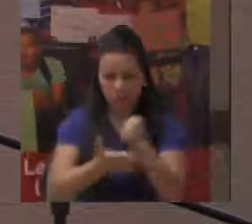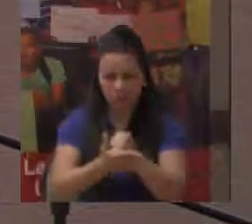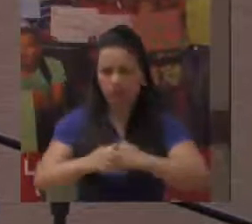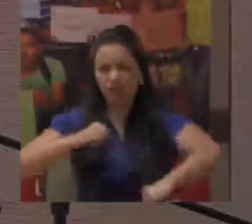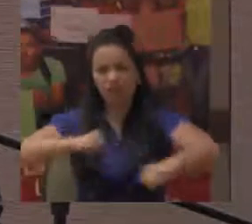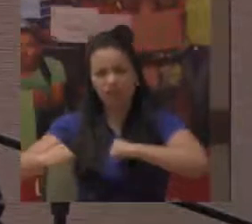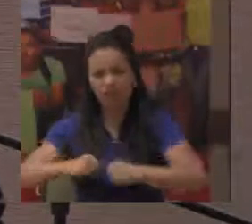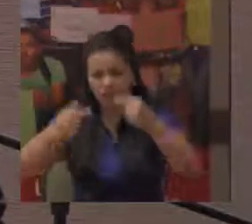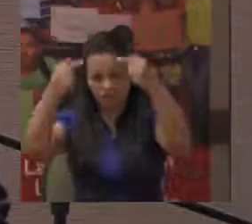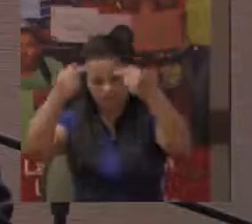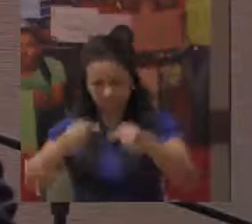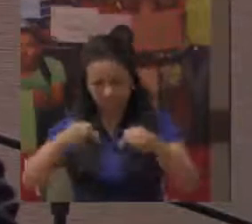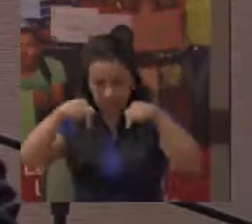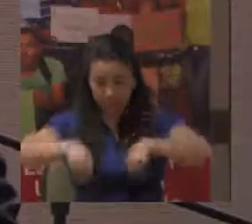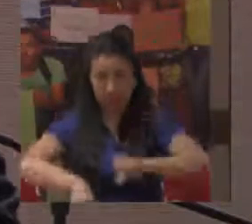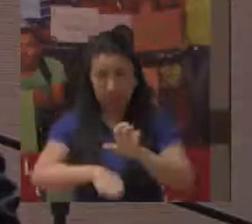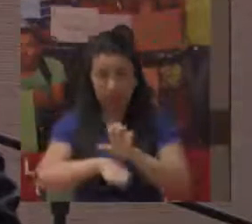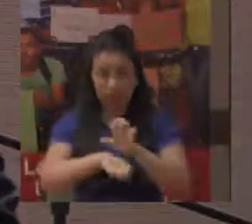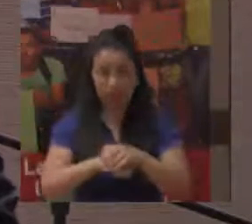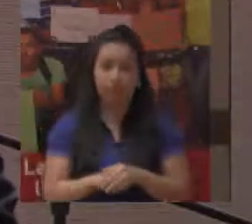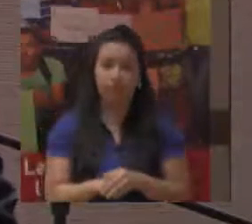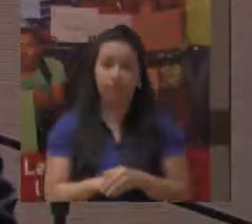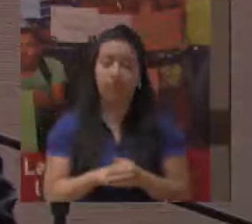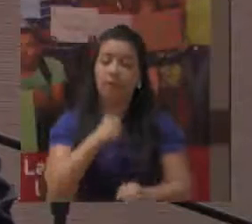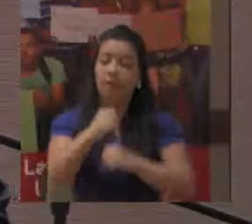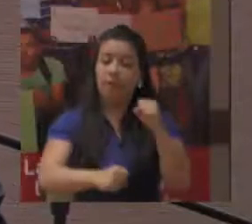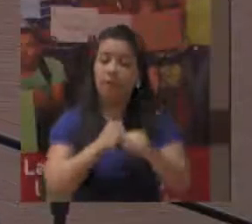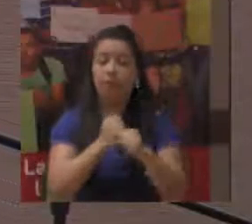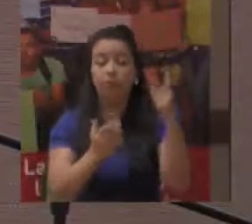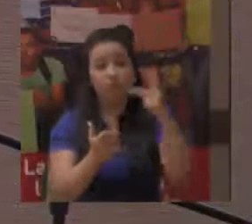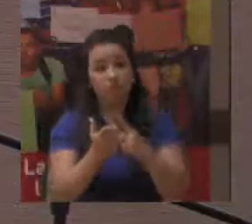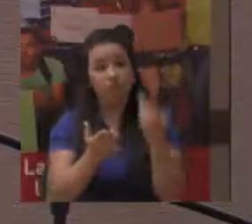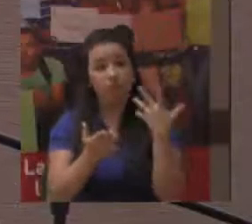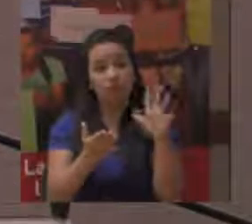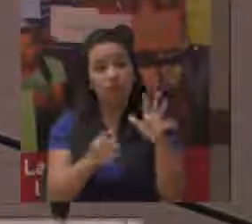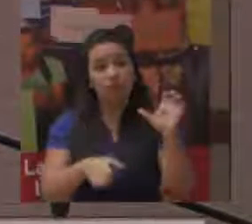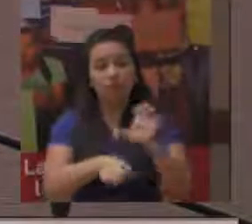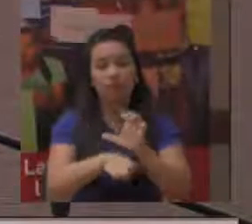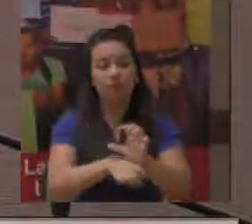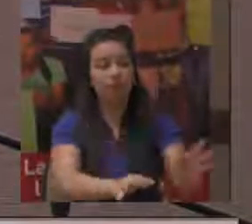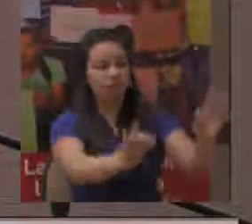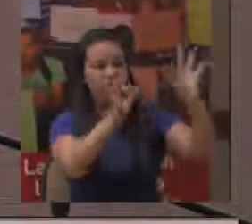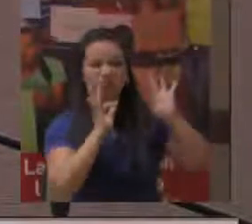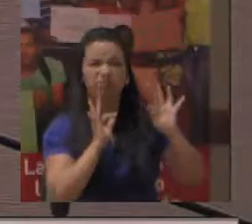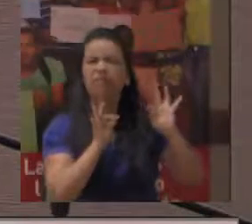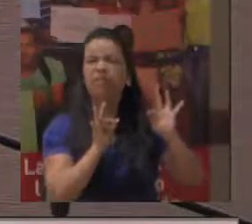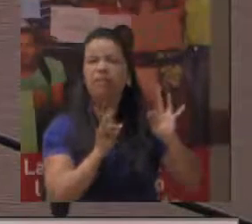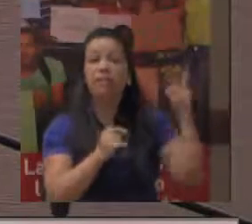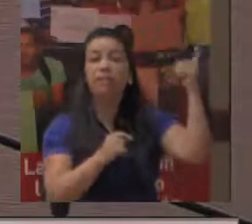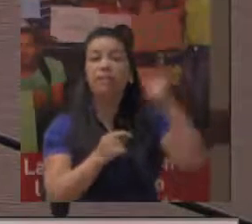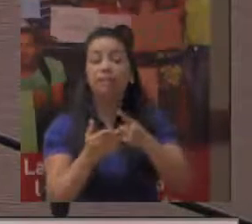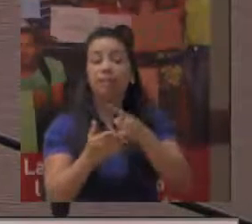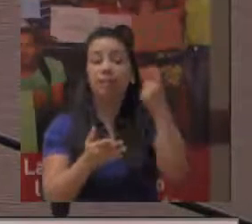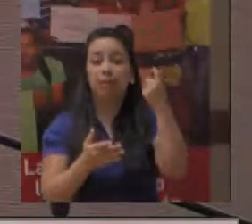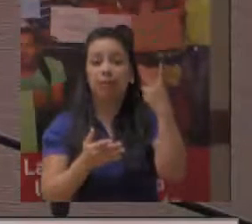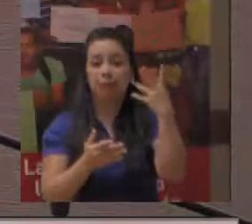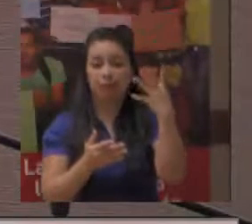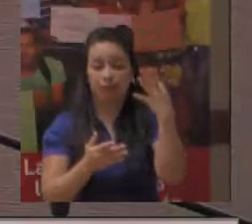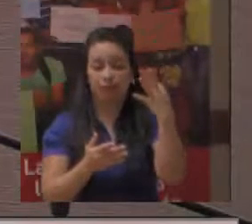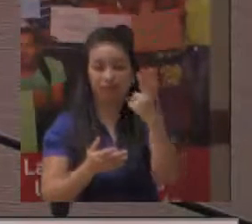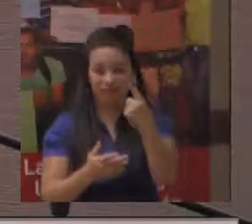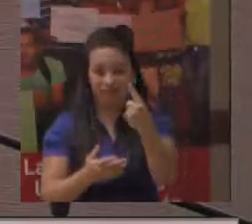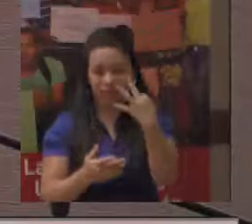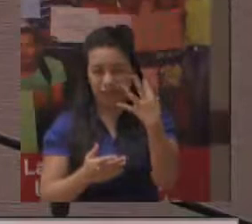entidad. En el año 2015, a la entidad le asignaron 135 mil millones de pesos para